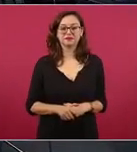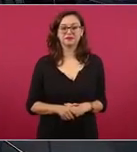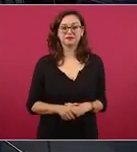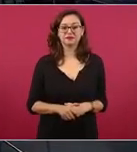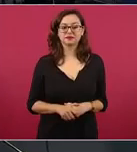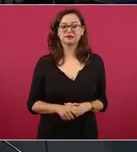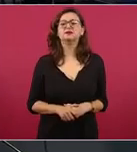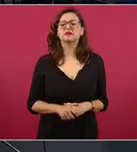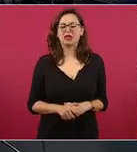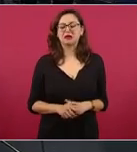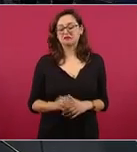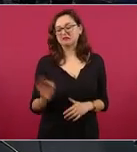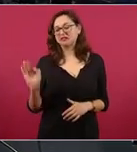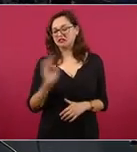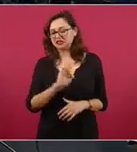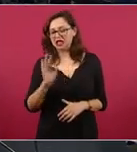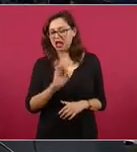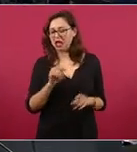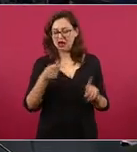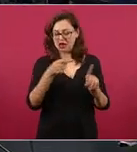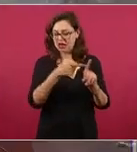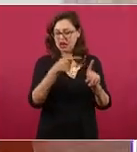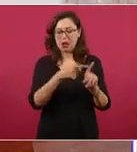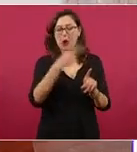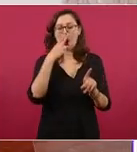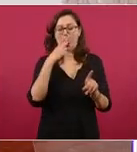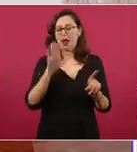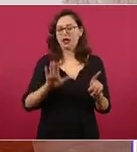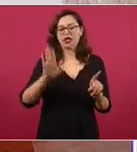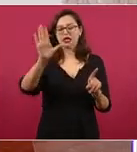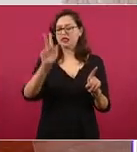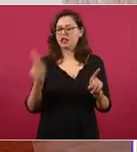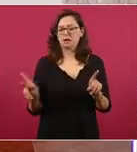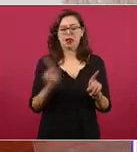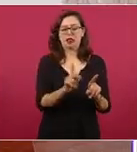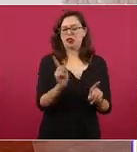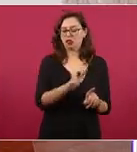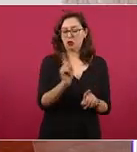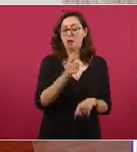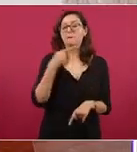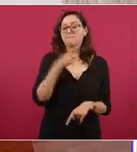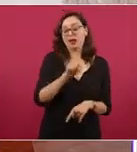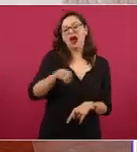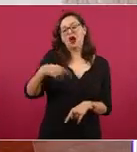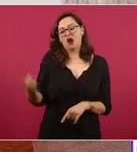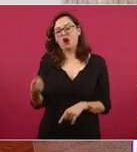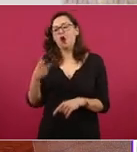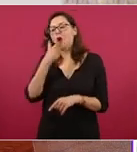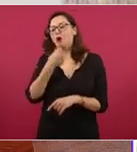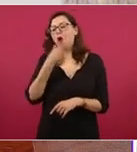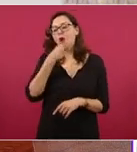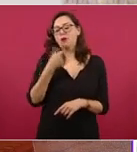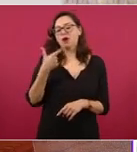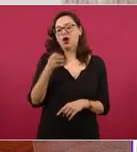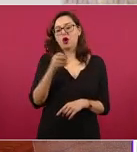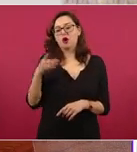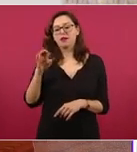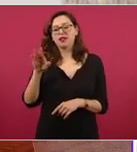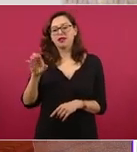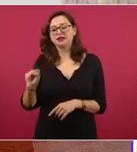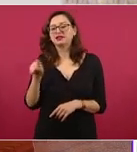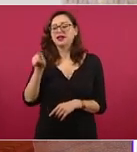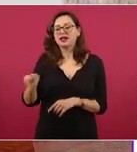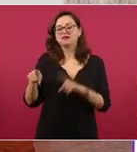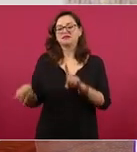sea hitleriano, pero sí alumno de Goebbels. Y Goebbels, ya lo